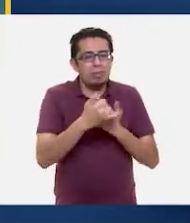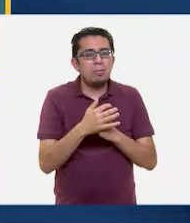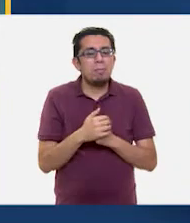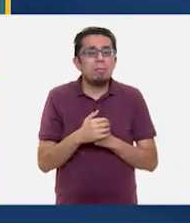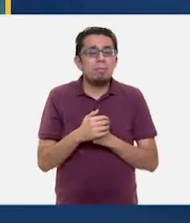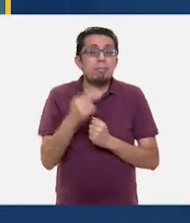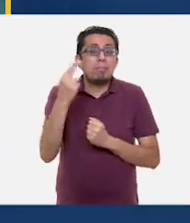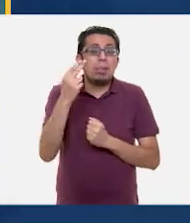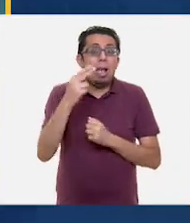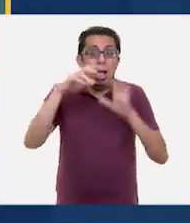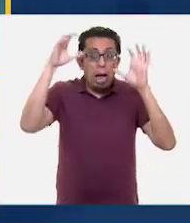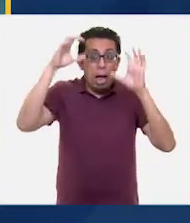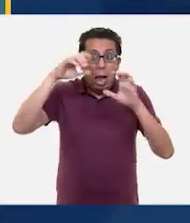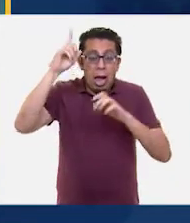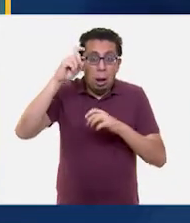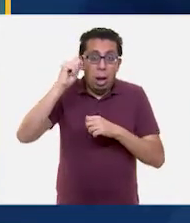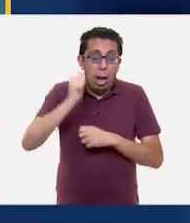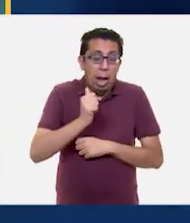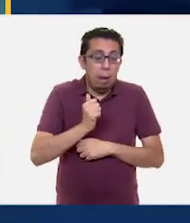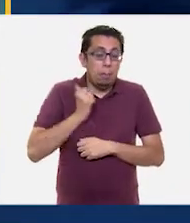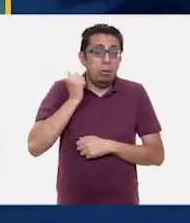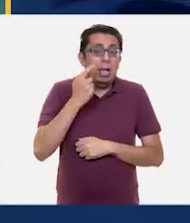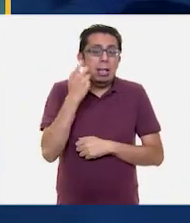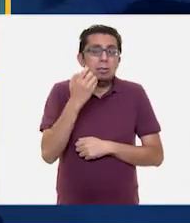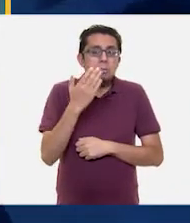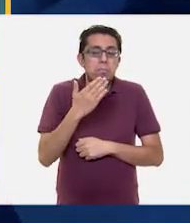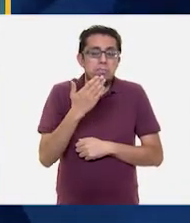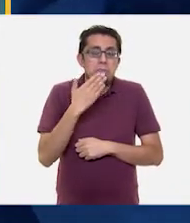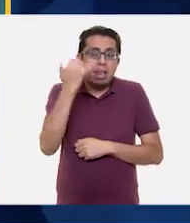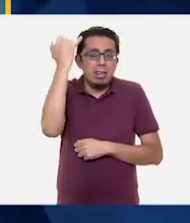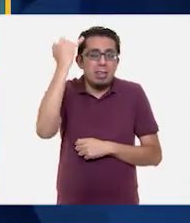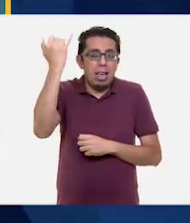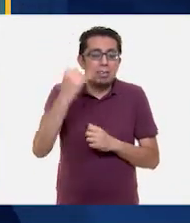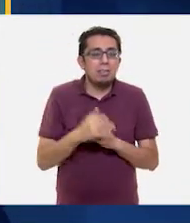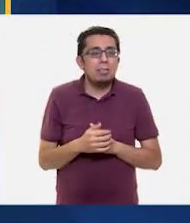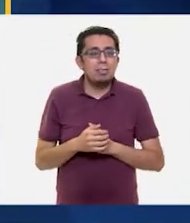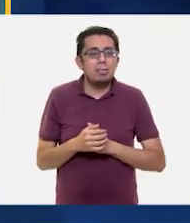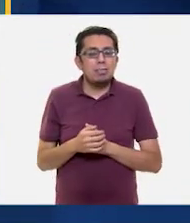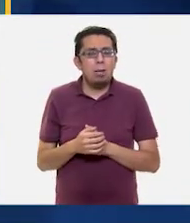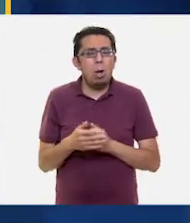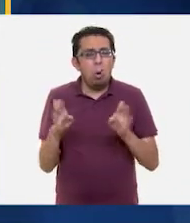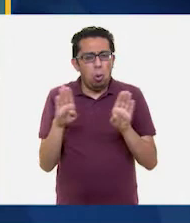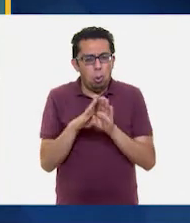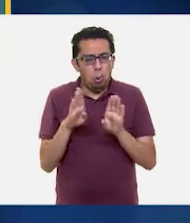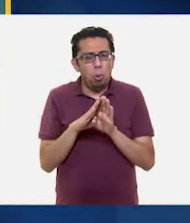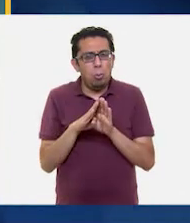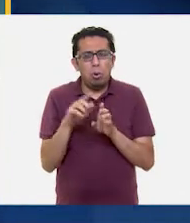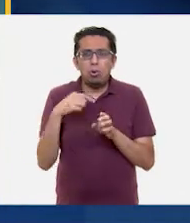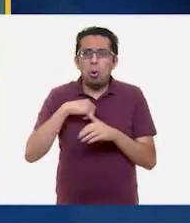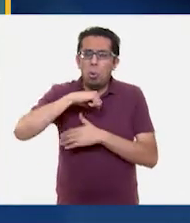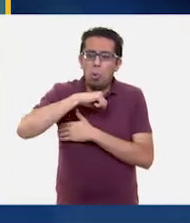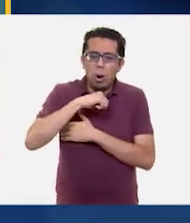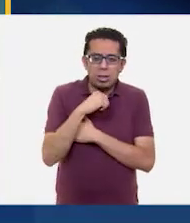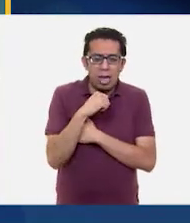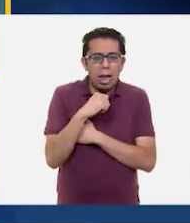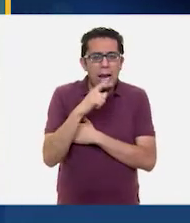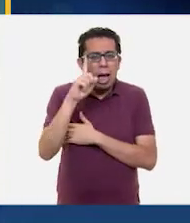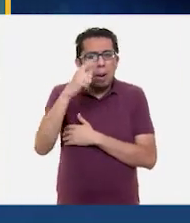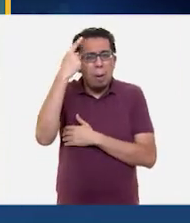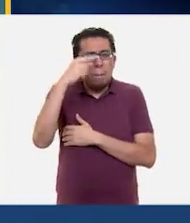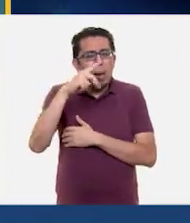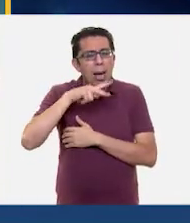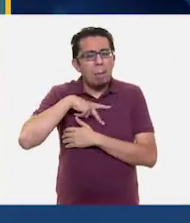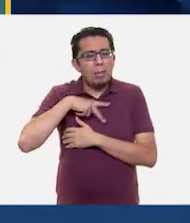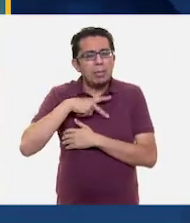que aprovechar el agua de lluvia. Es una muy buena idea. ¿Cómo juntaré agua para mis plantas?